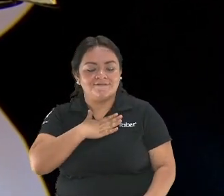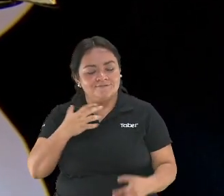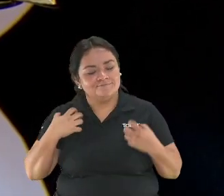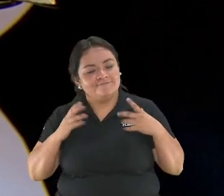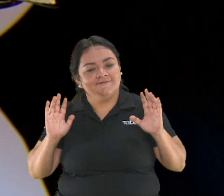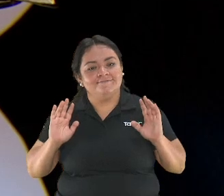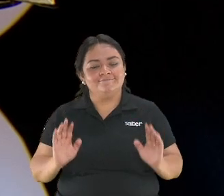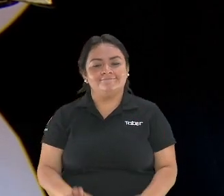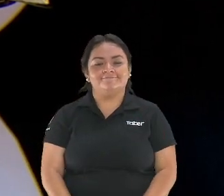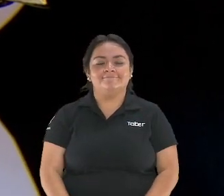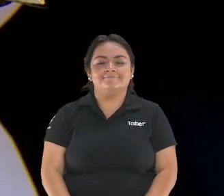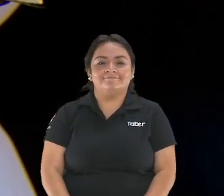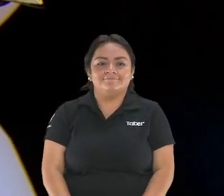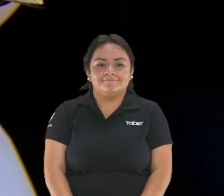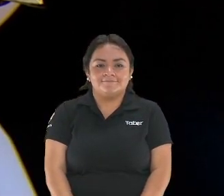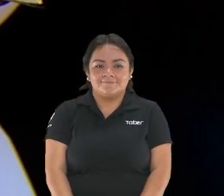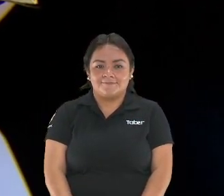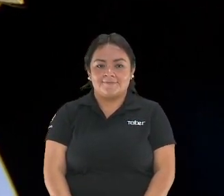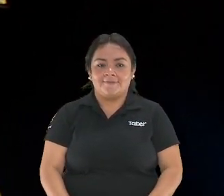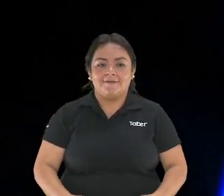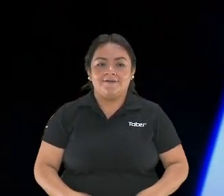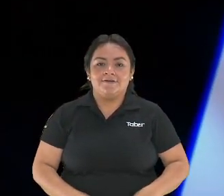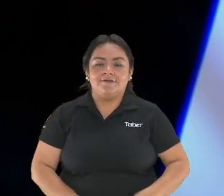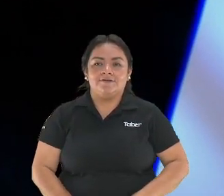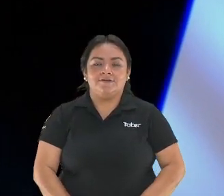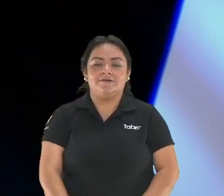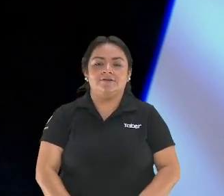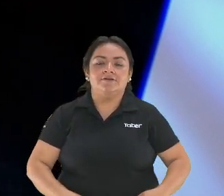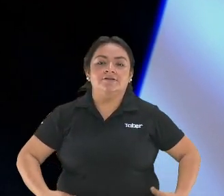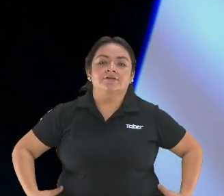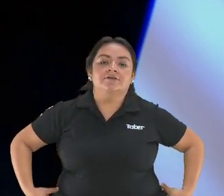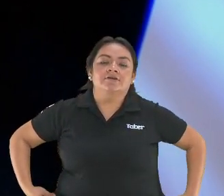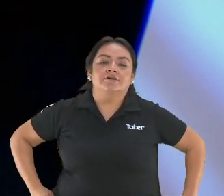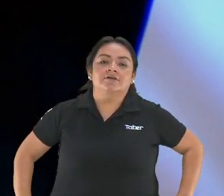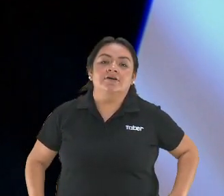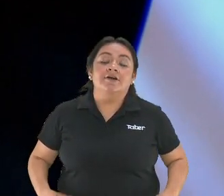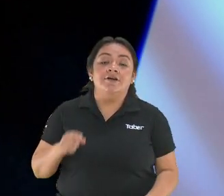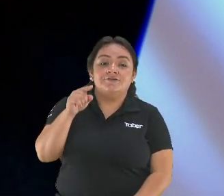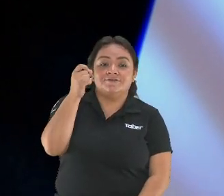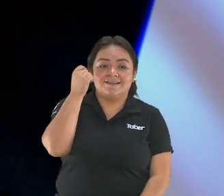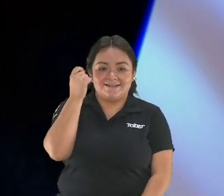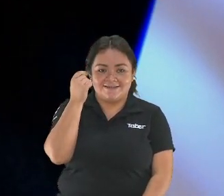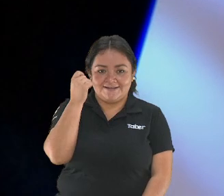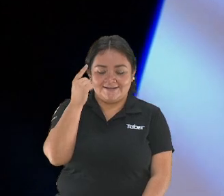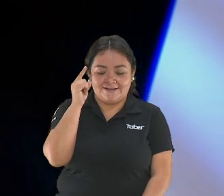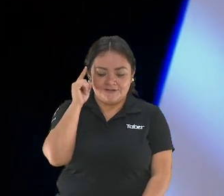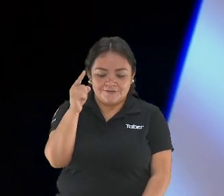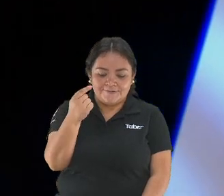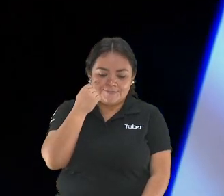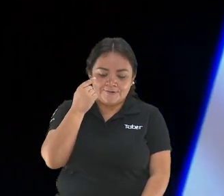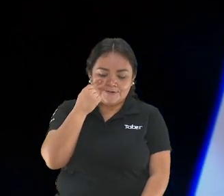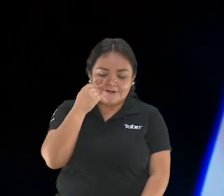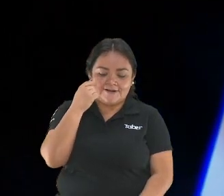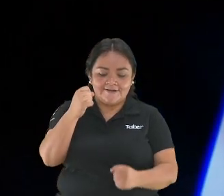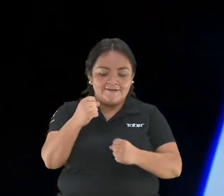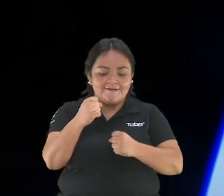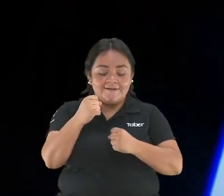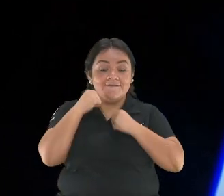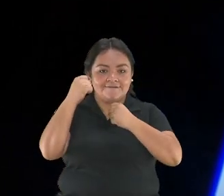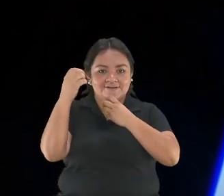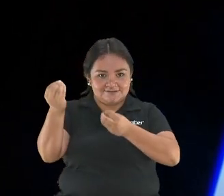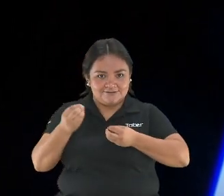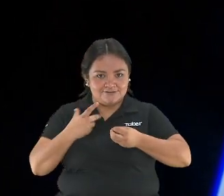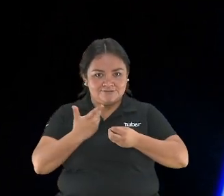y para mí si usted comprende que dios busca en la prueba usted va a entender que es para fortalecer